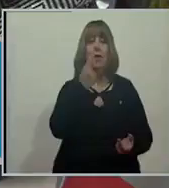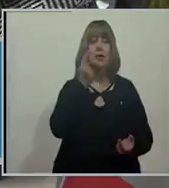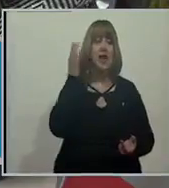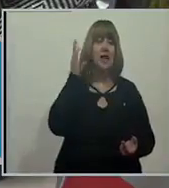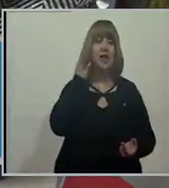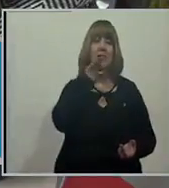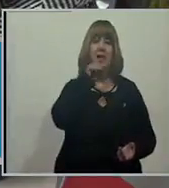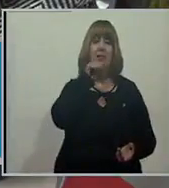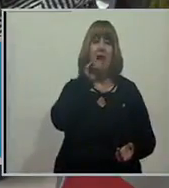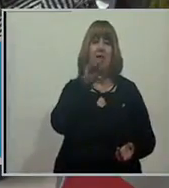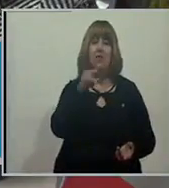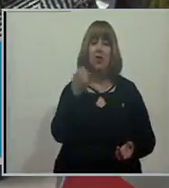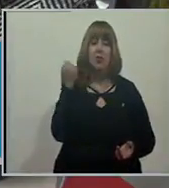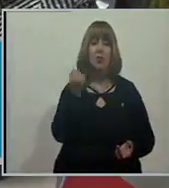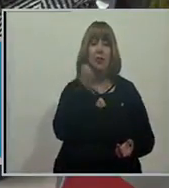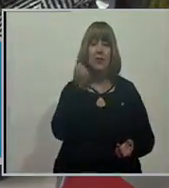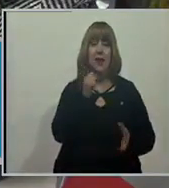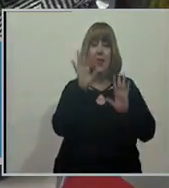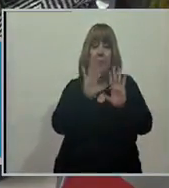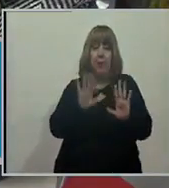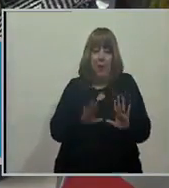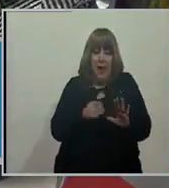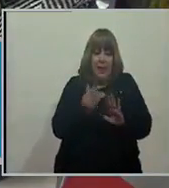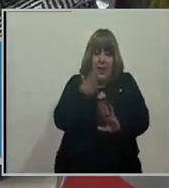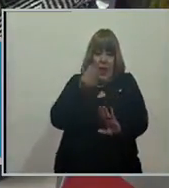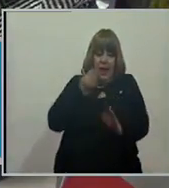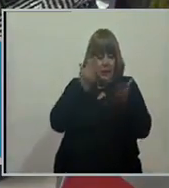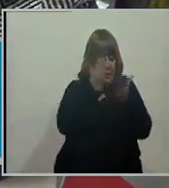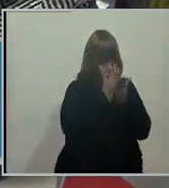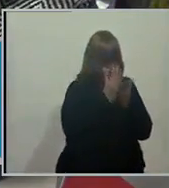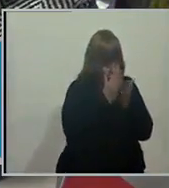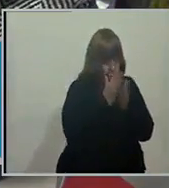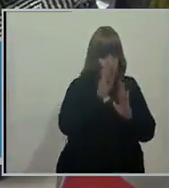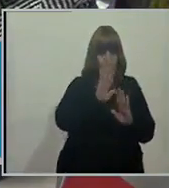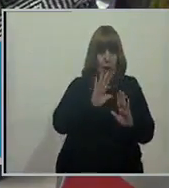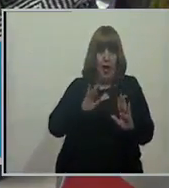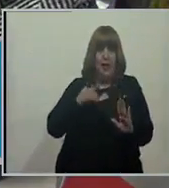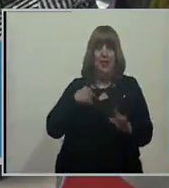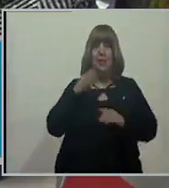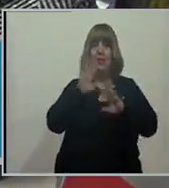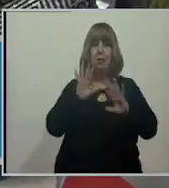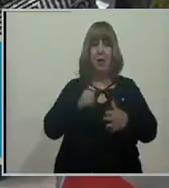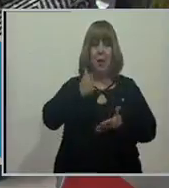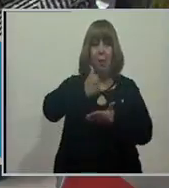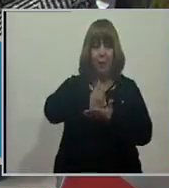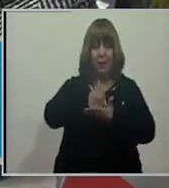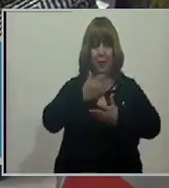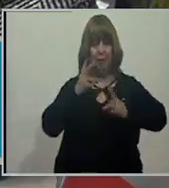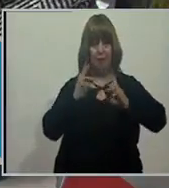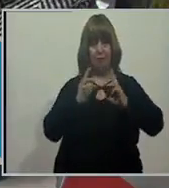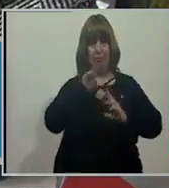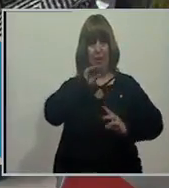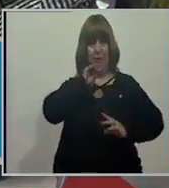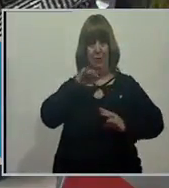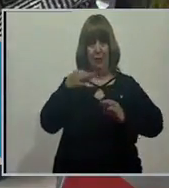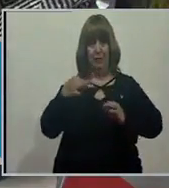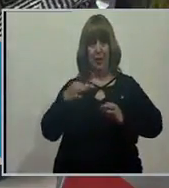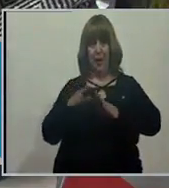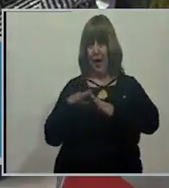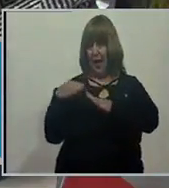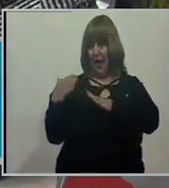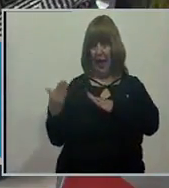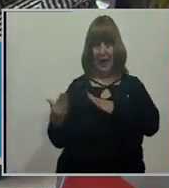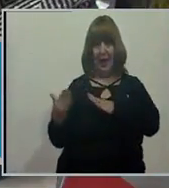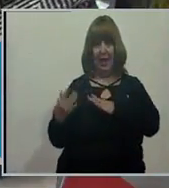lo que, claro, lo que preparaste, mirá qué mal que se lo maquilló que estudiaste. Mira, mirá qué mal que se maquilló Claudia. Y los, pero a lo mejor al lado, sí, tiene un conductor, un periodista, que es